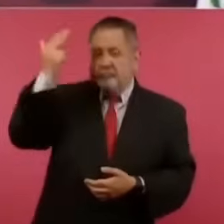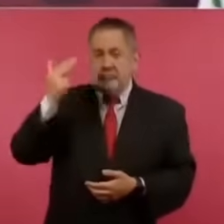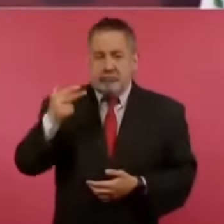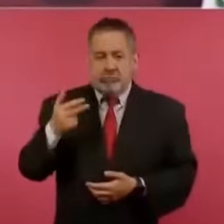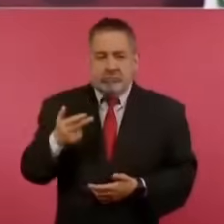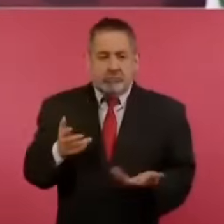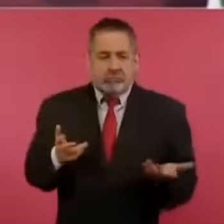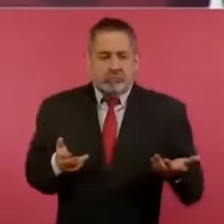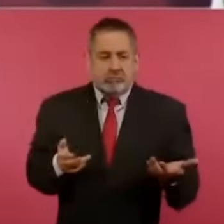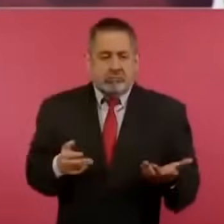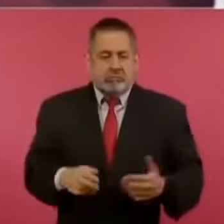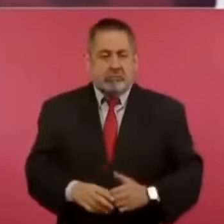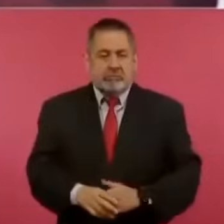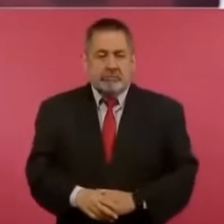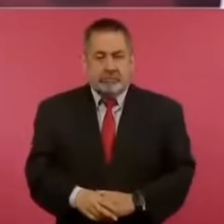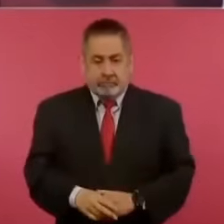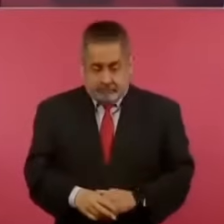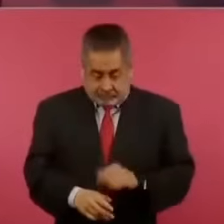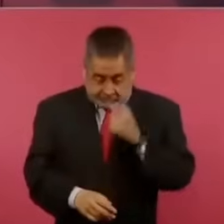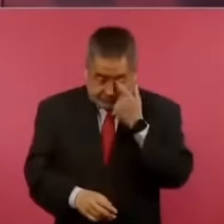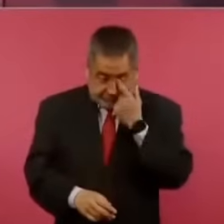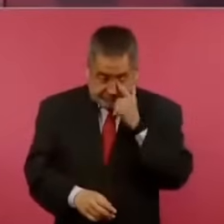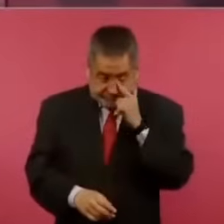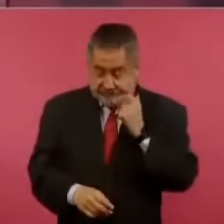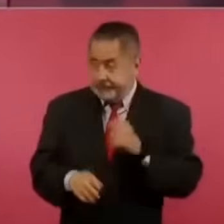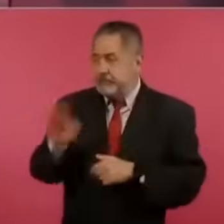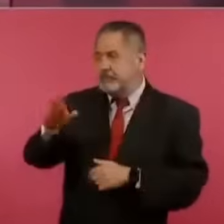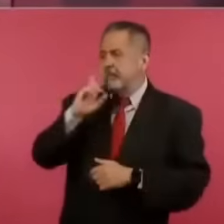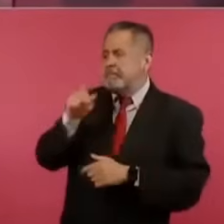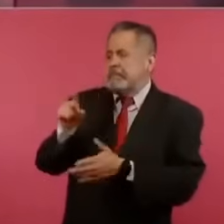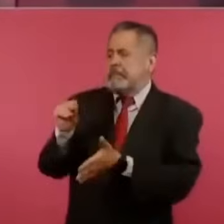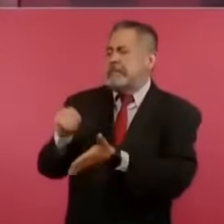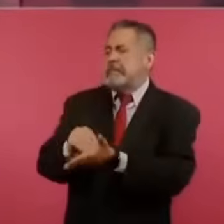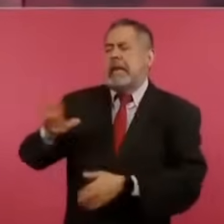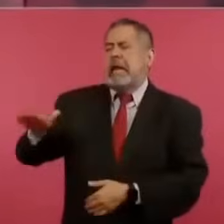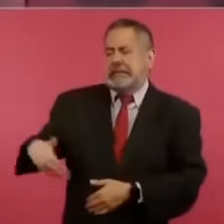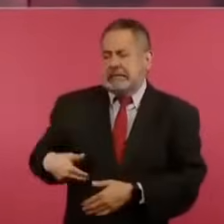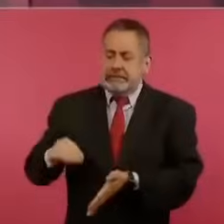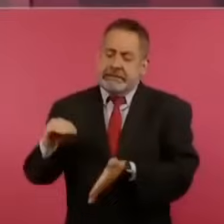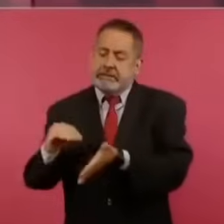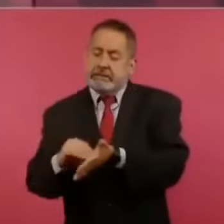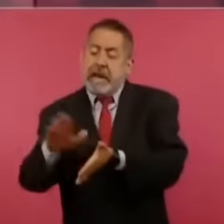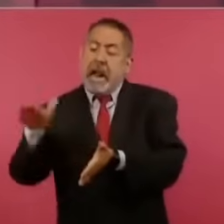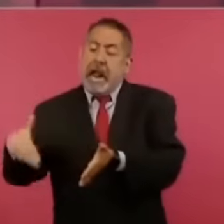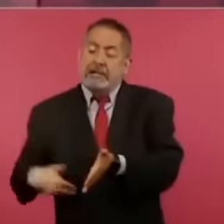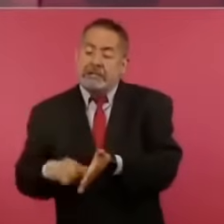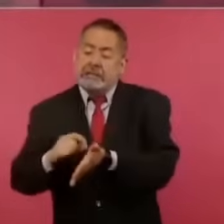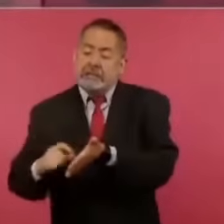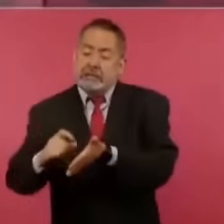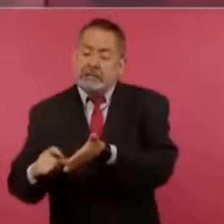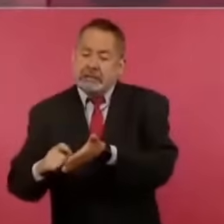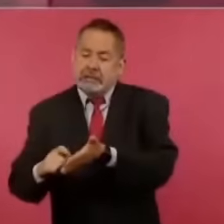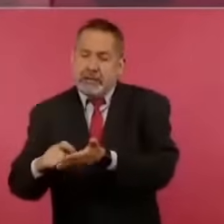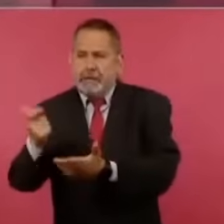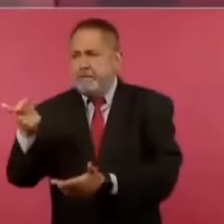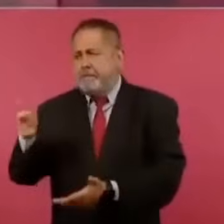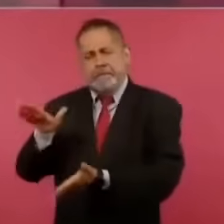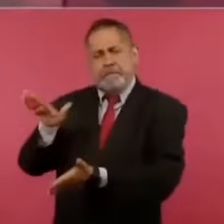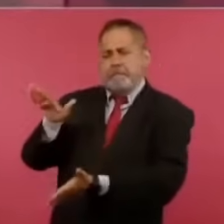para que se aceptara como un accidente y se pagaran